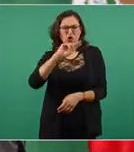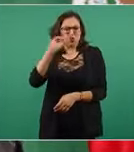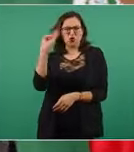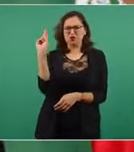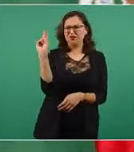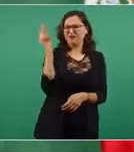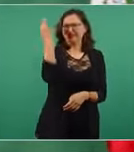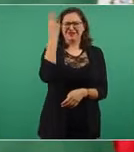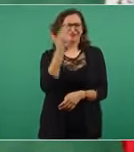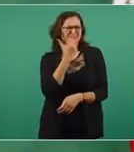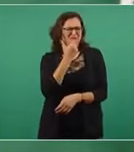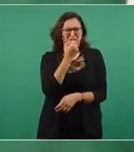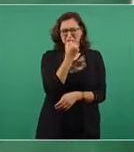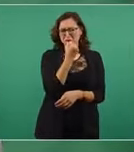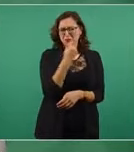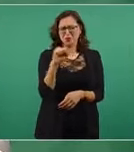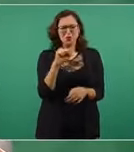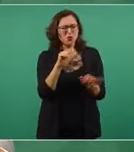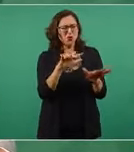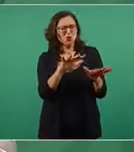No.